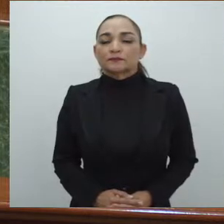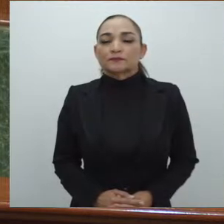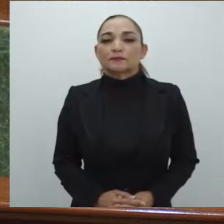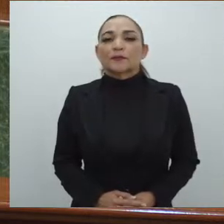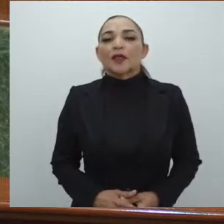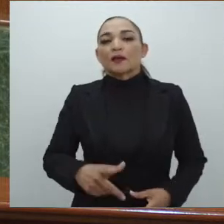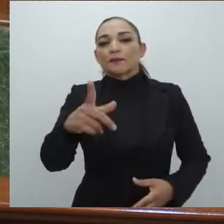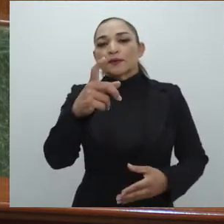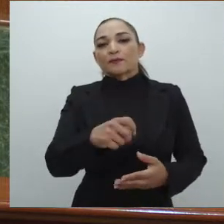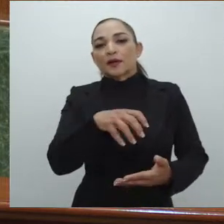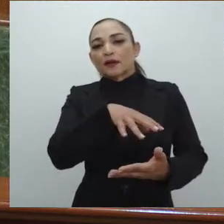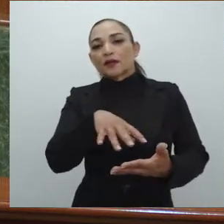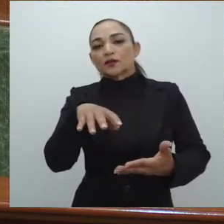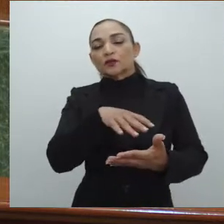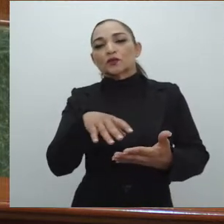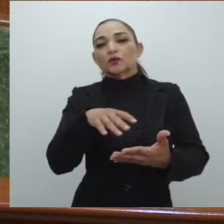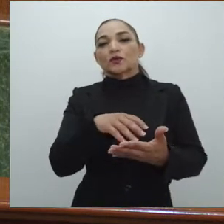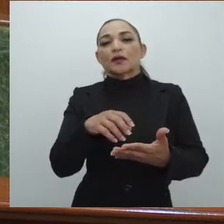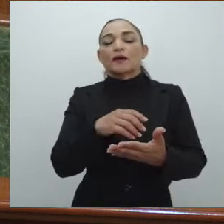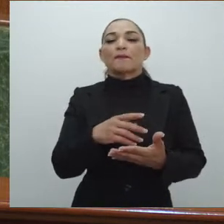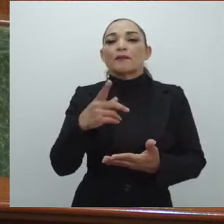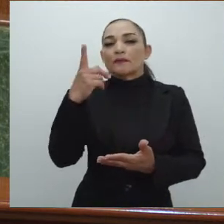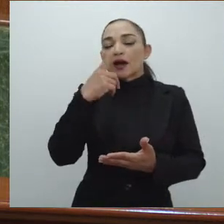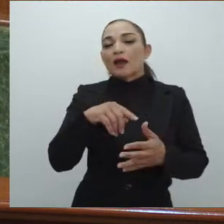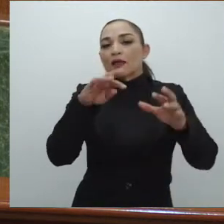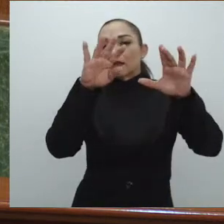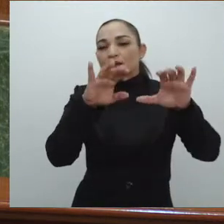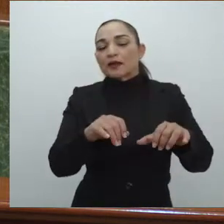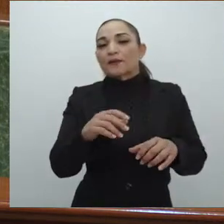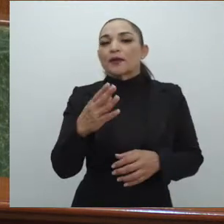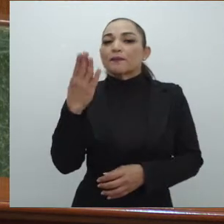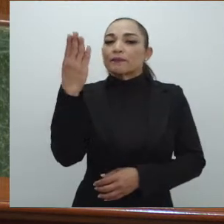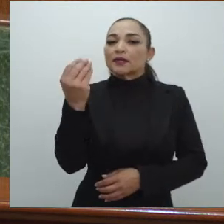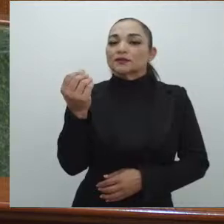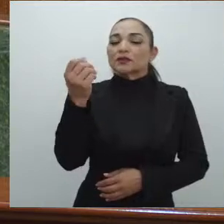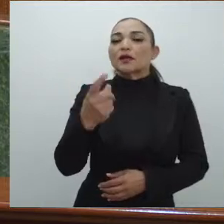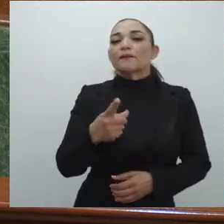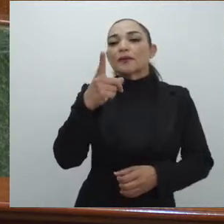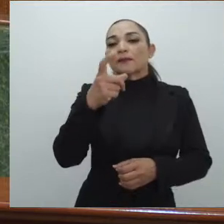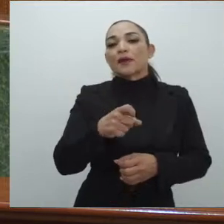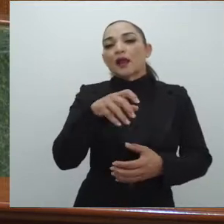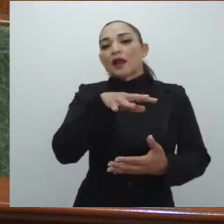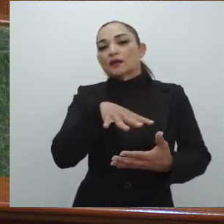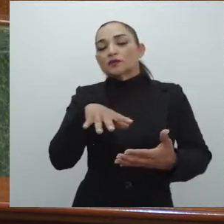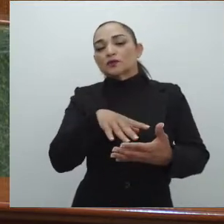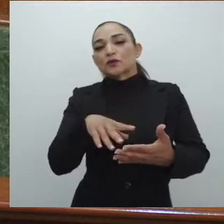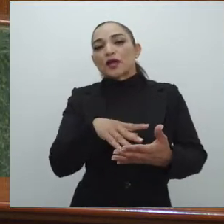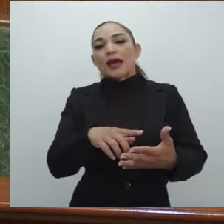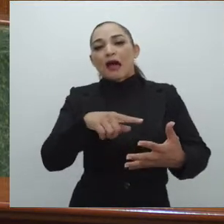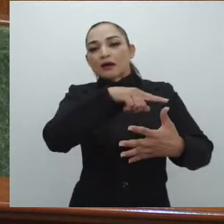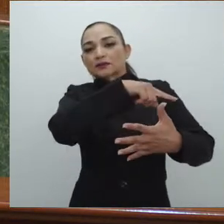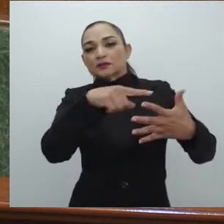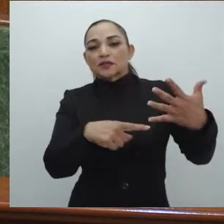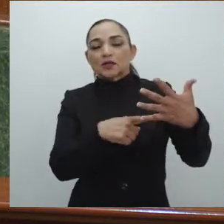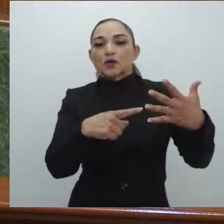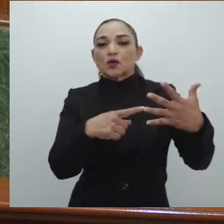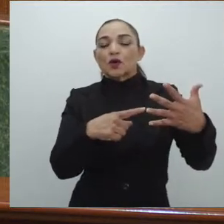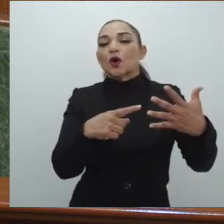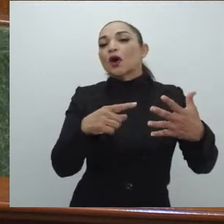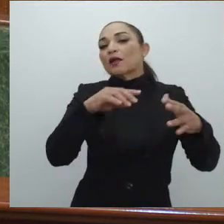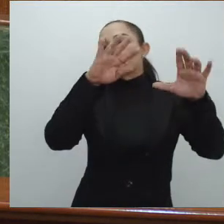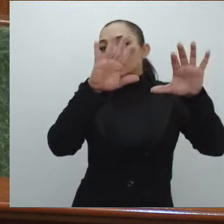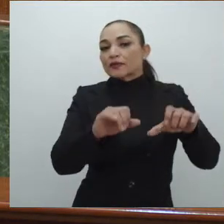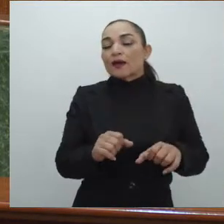Primera lectura de dictámenes de pensiones. Vamos a dar primera lectura a cinco dictámenes de pensión por